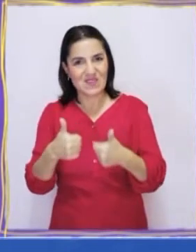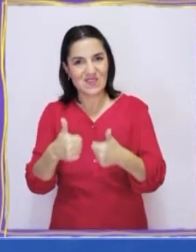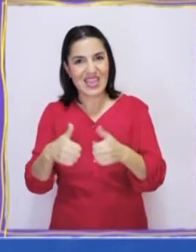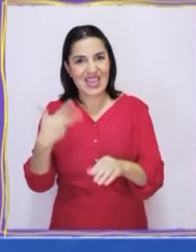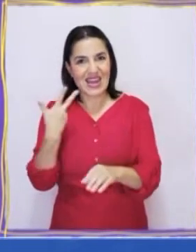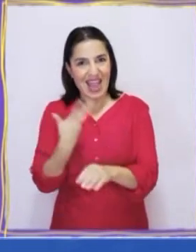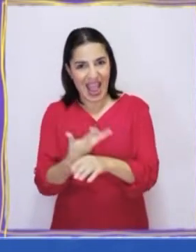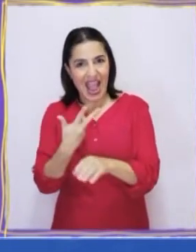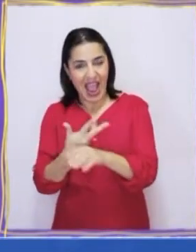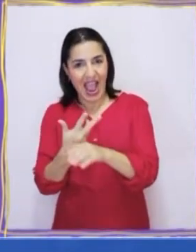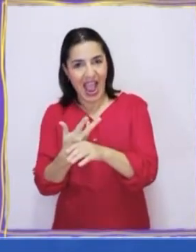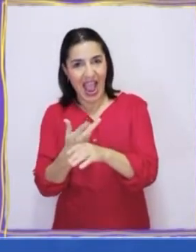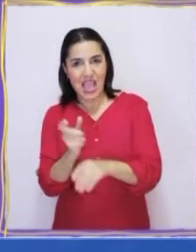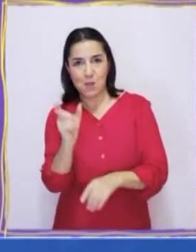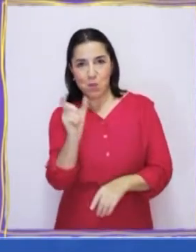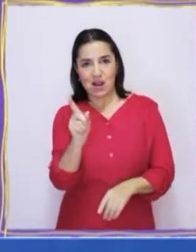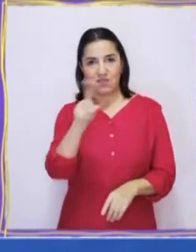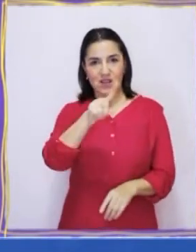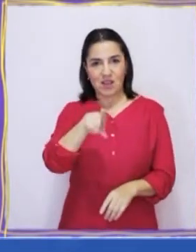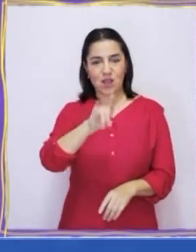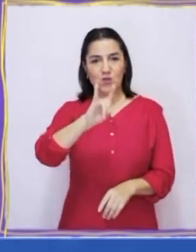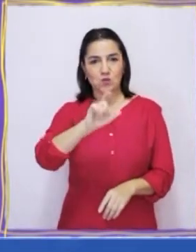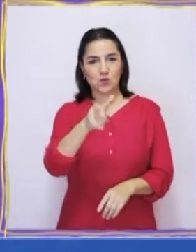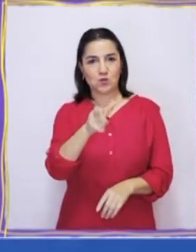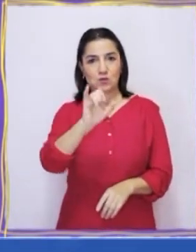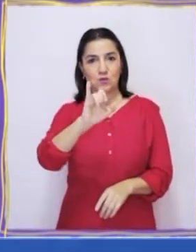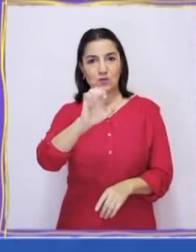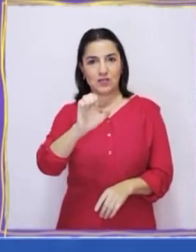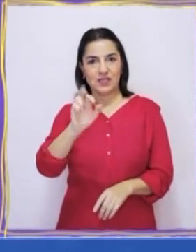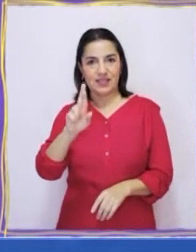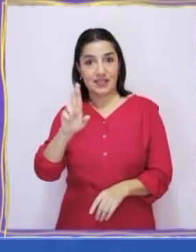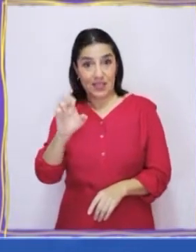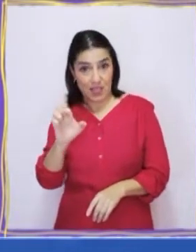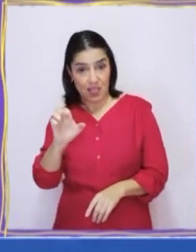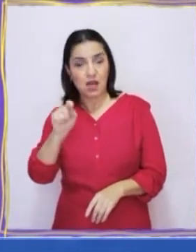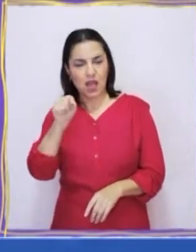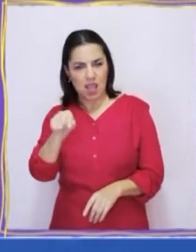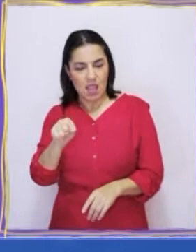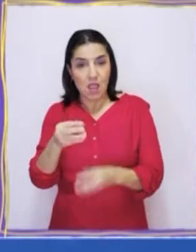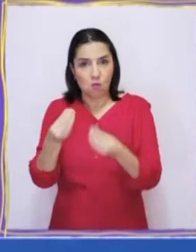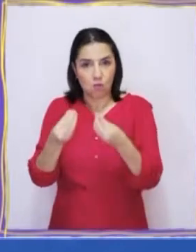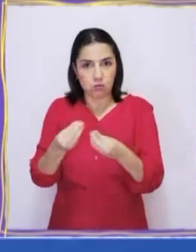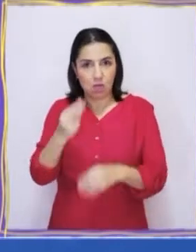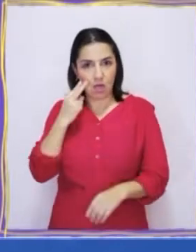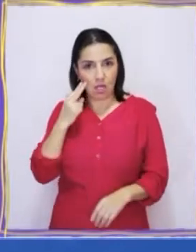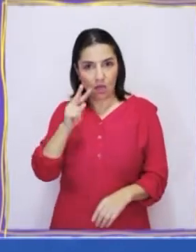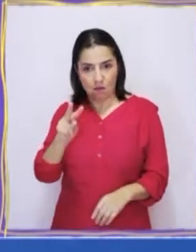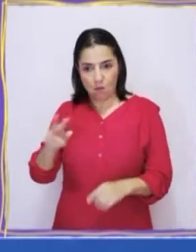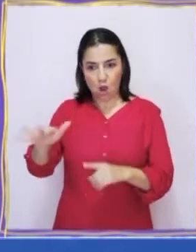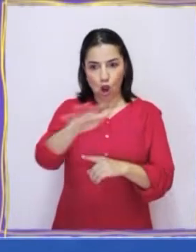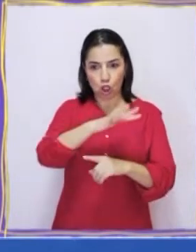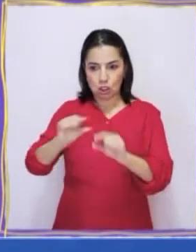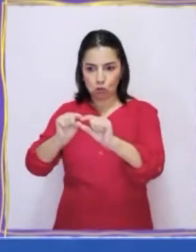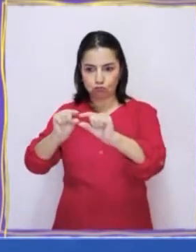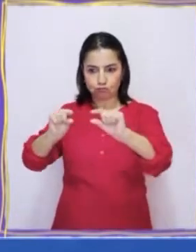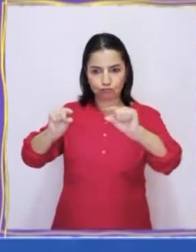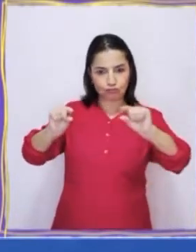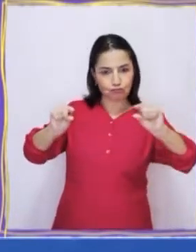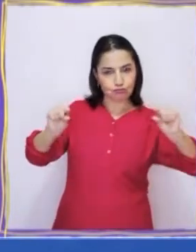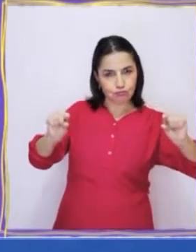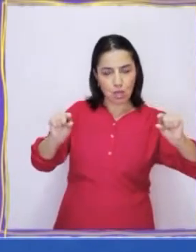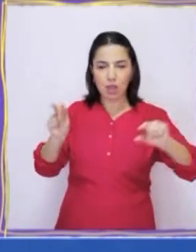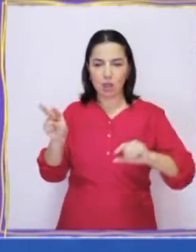esta parte aparece la palabra sugiere. ¡Excelente! Y si nos damos cuenta y vemos el contexto en el que está la